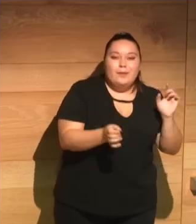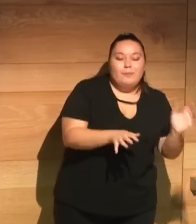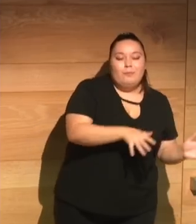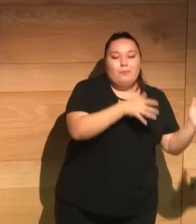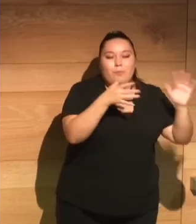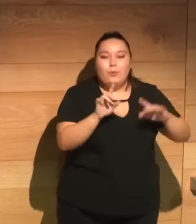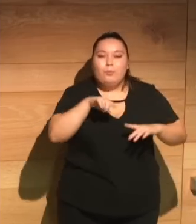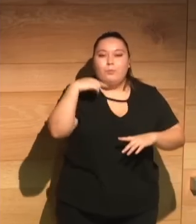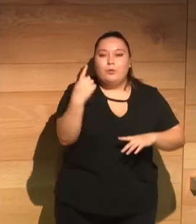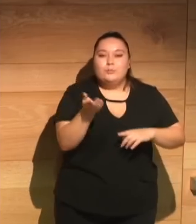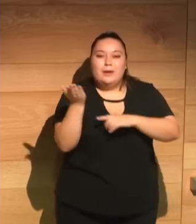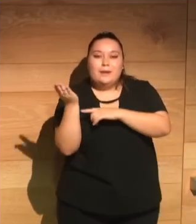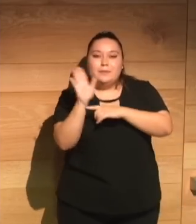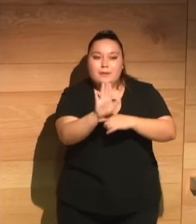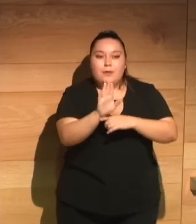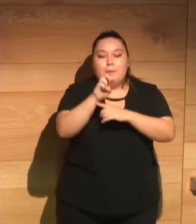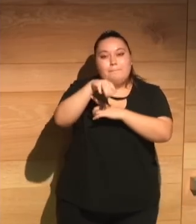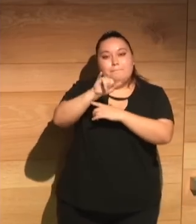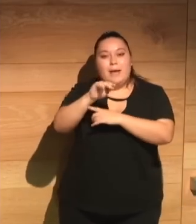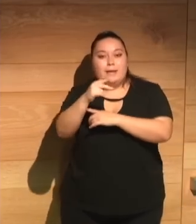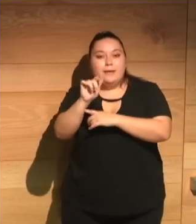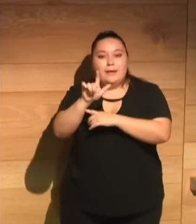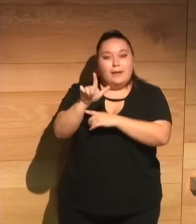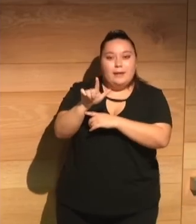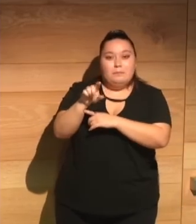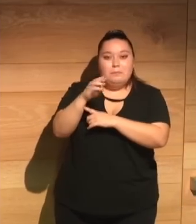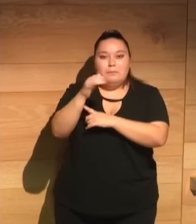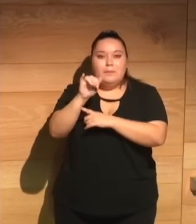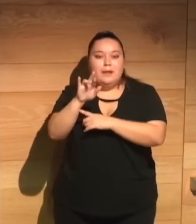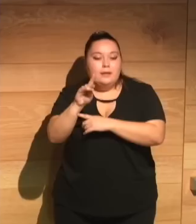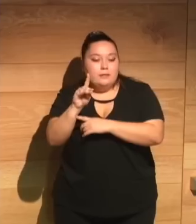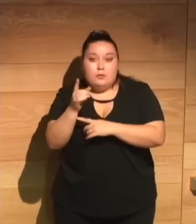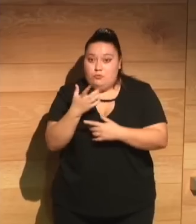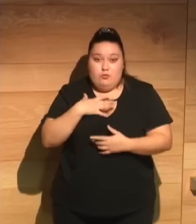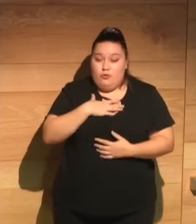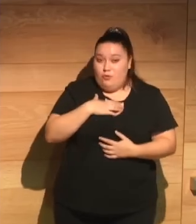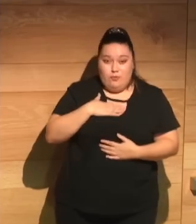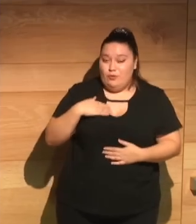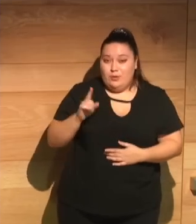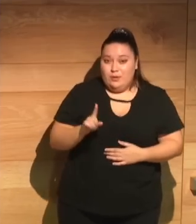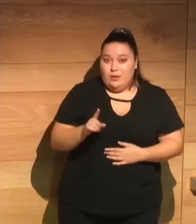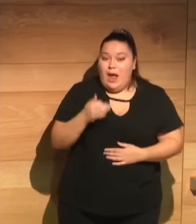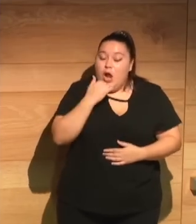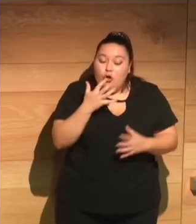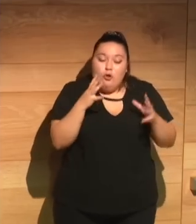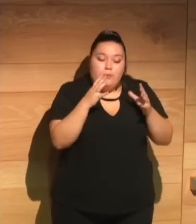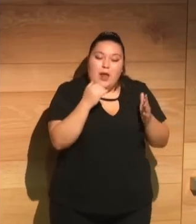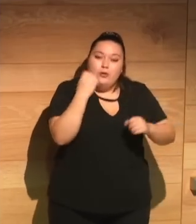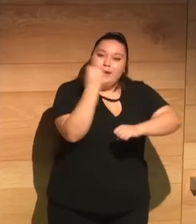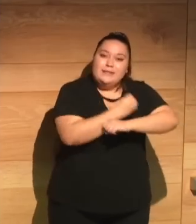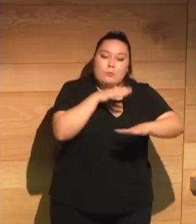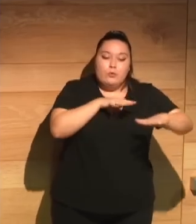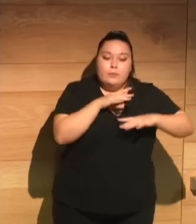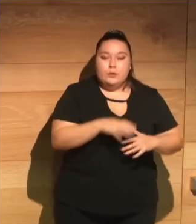en la próxima representación de Michael Bay, sino simplemente en el deseo de registrar algo, el deseo de registrar